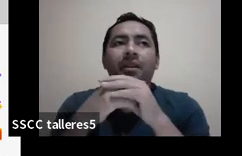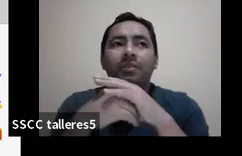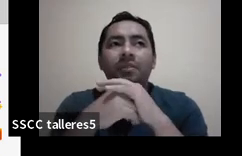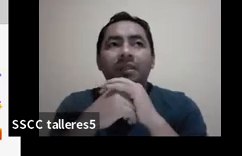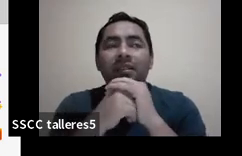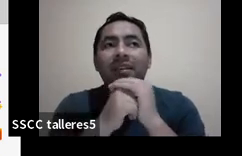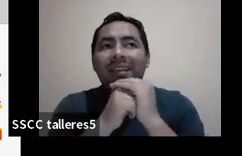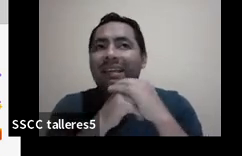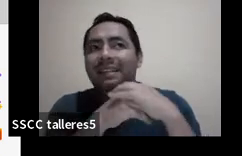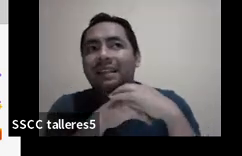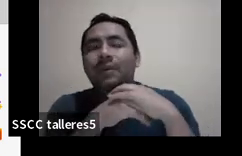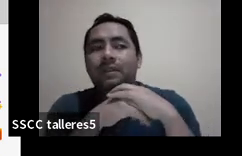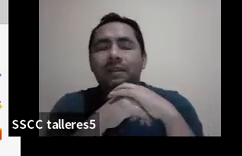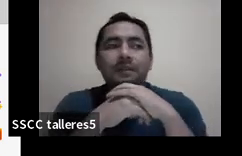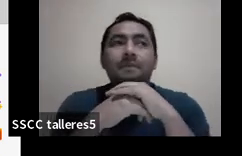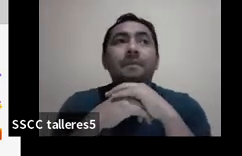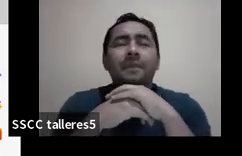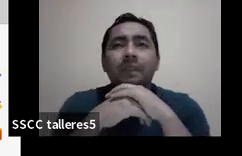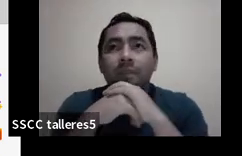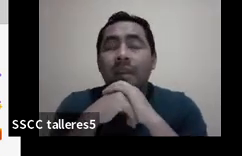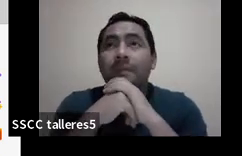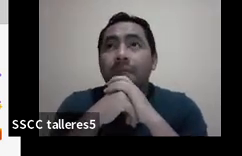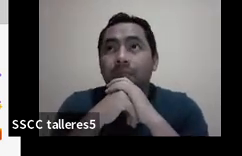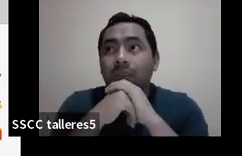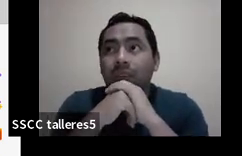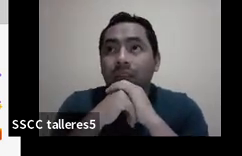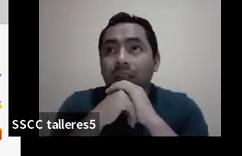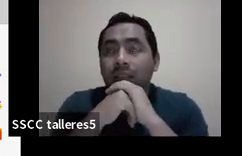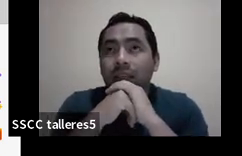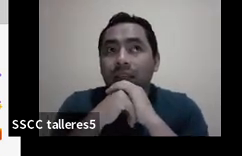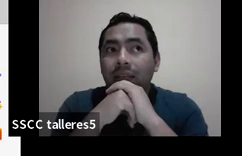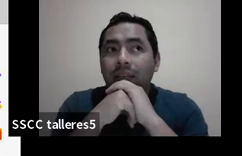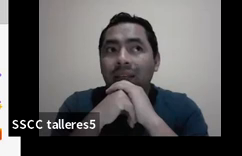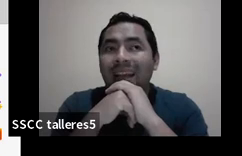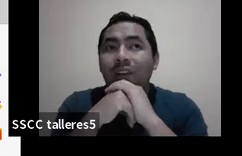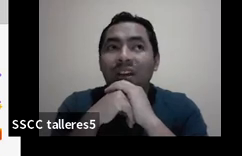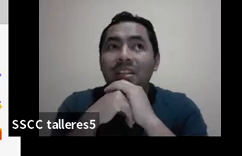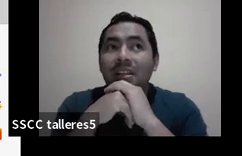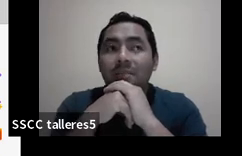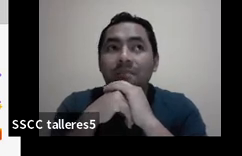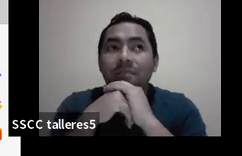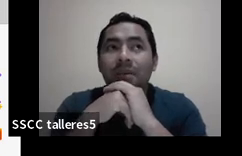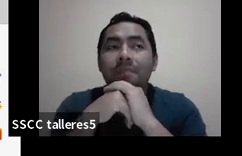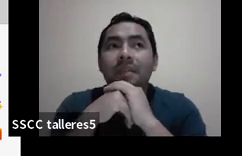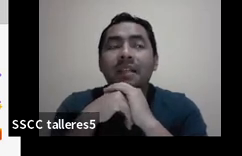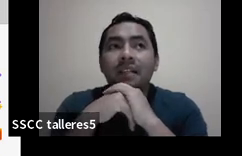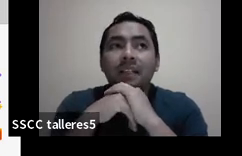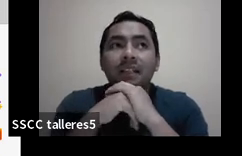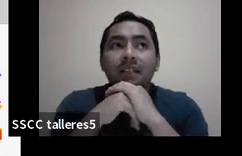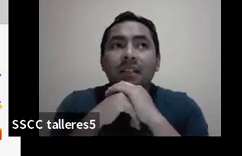simple para que ustedes me entiendan qué es la lengua de señas. Mira, el calo de gallina,